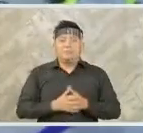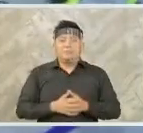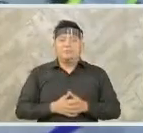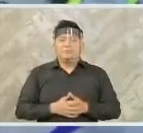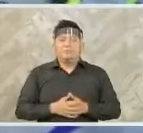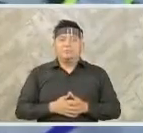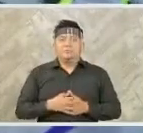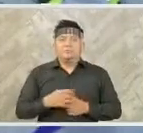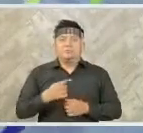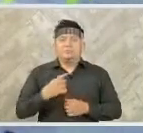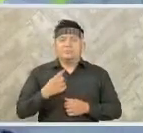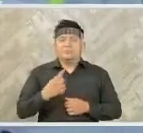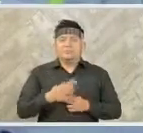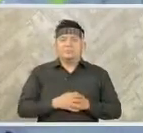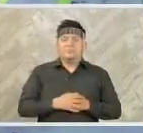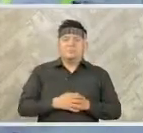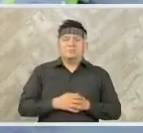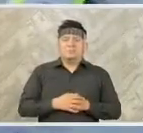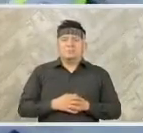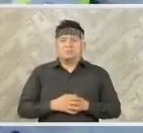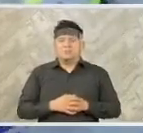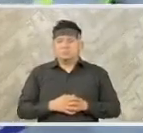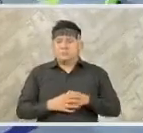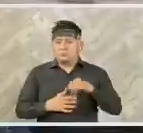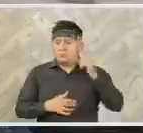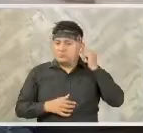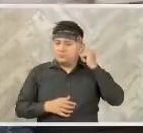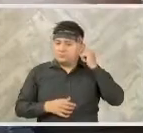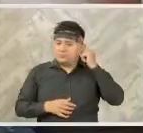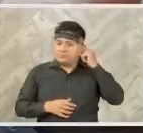dice, aprendan a pescar, aprendan